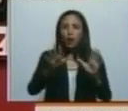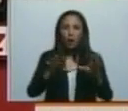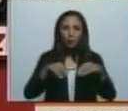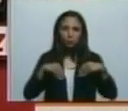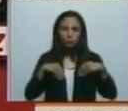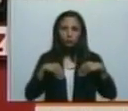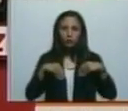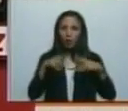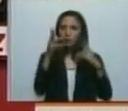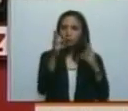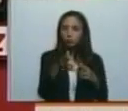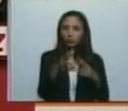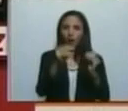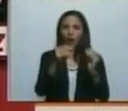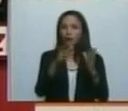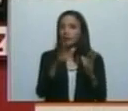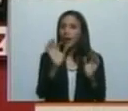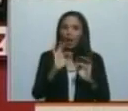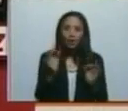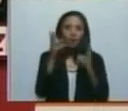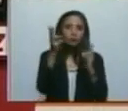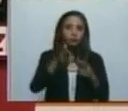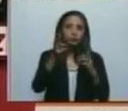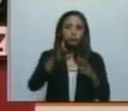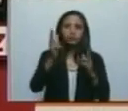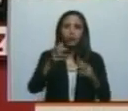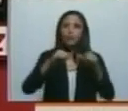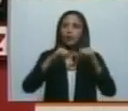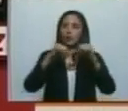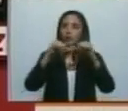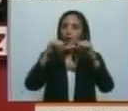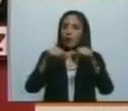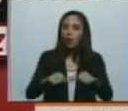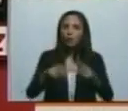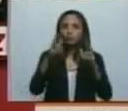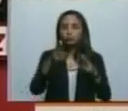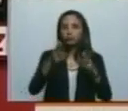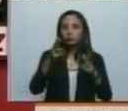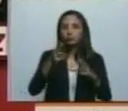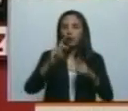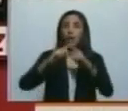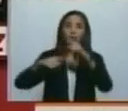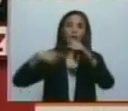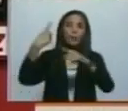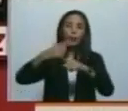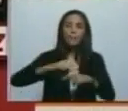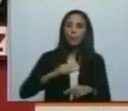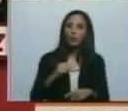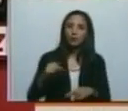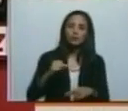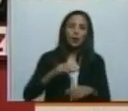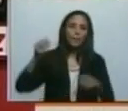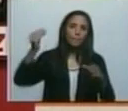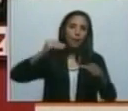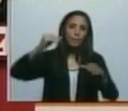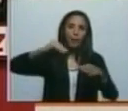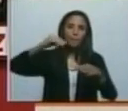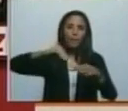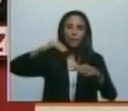Nunca con la gente del FAE. Luego llegó el refuerzo de la DIGESIN, llegó el refuerzo de los comandos del